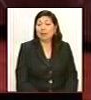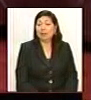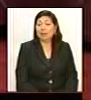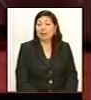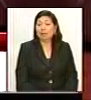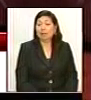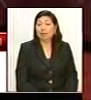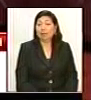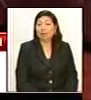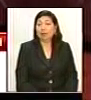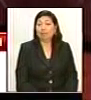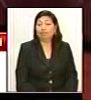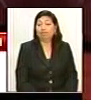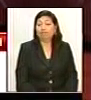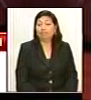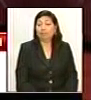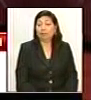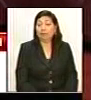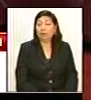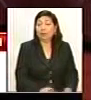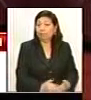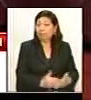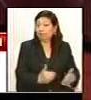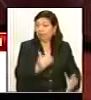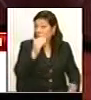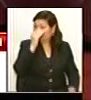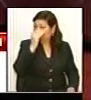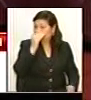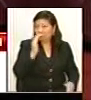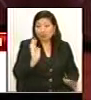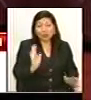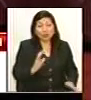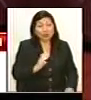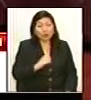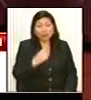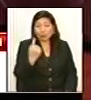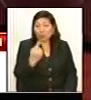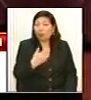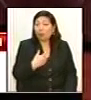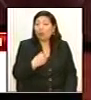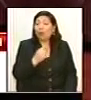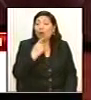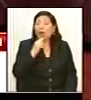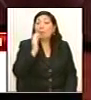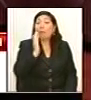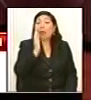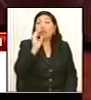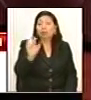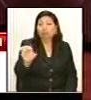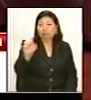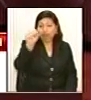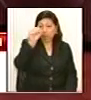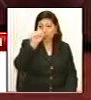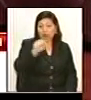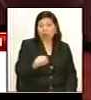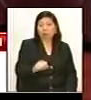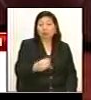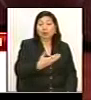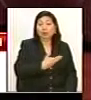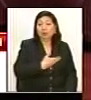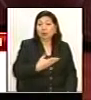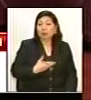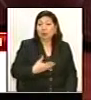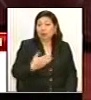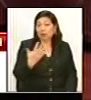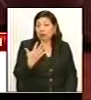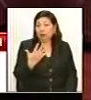en orden de mis prerrogativas, yo solamente puedo nombrar a los ejecutivos 5